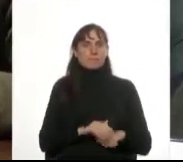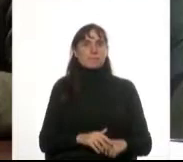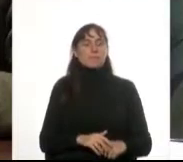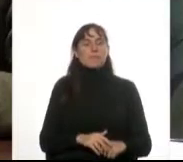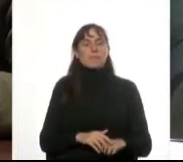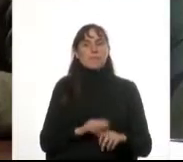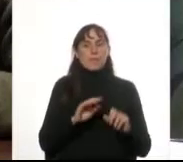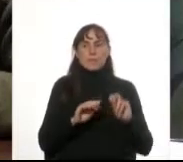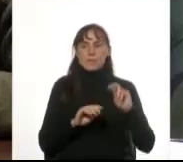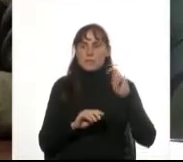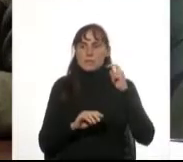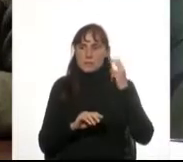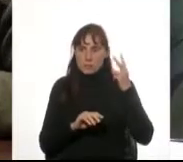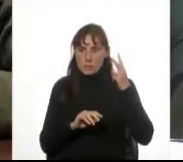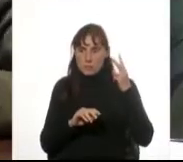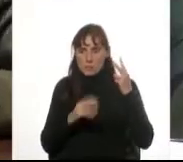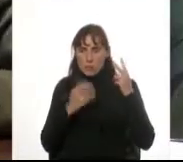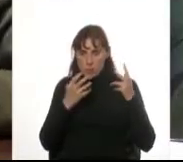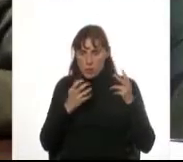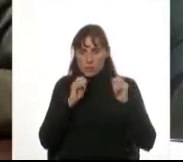Lo segundo que quería señalar,